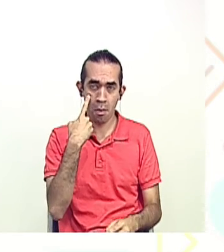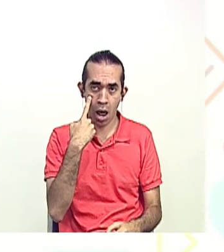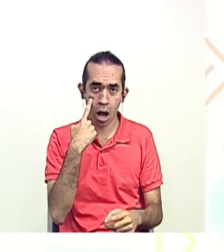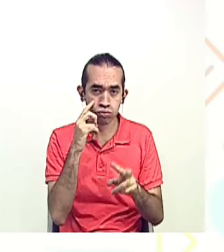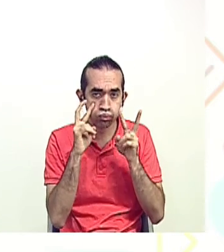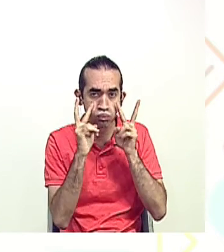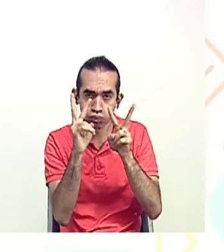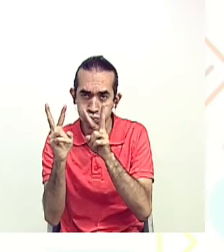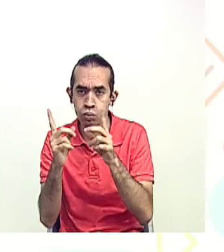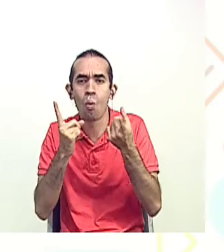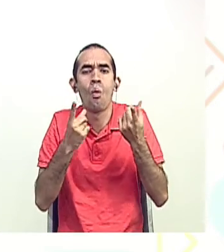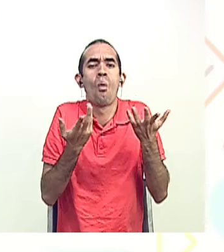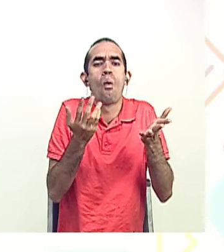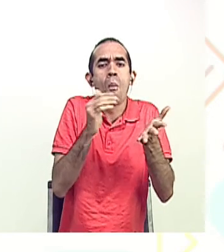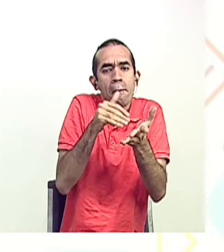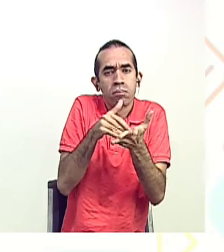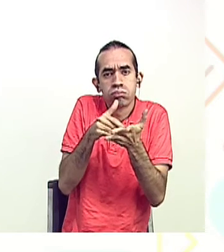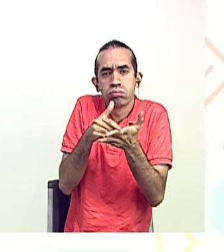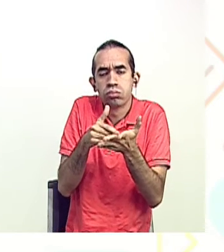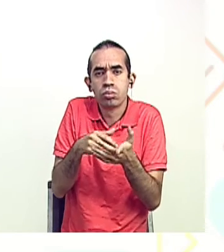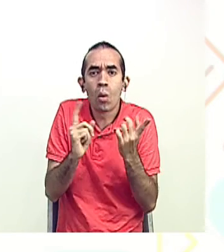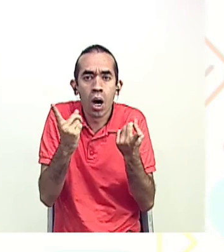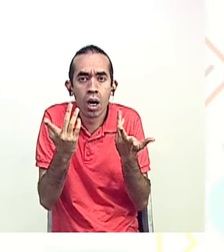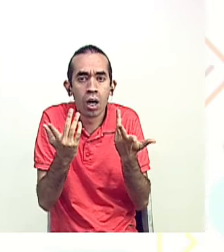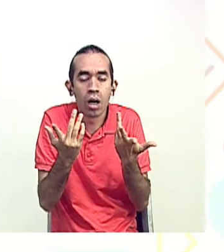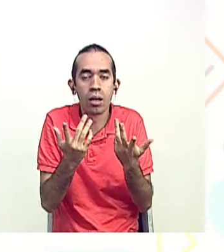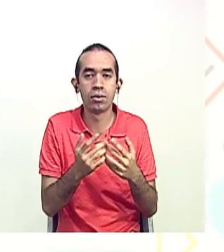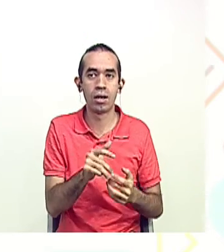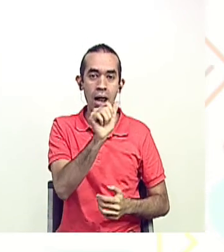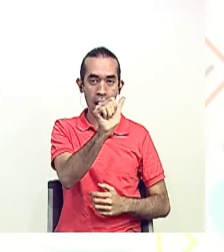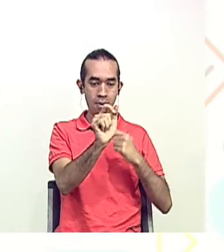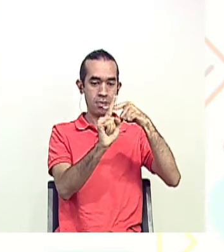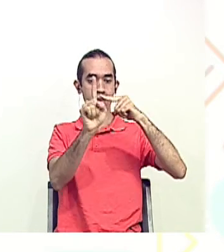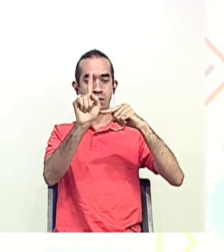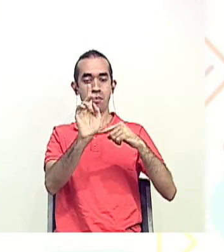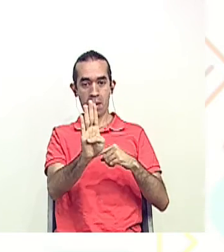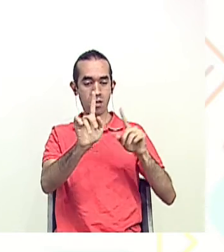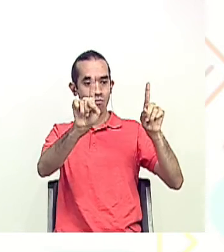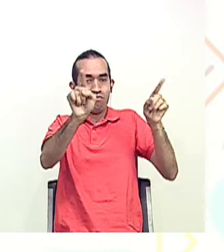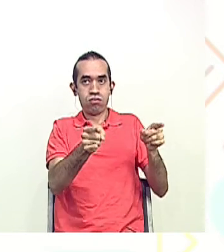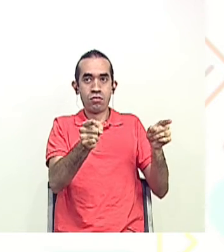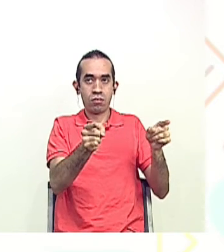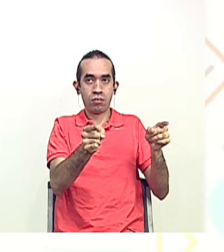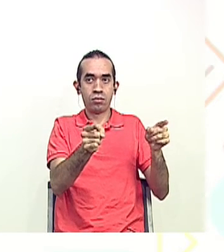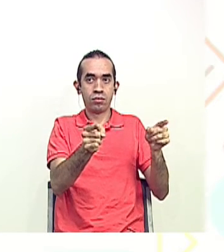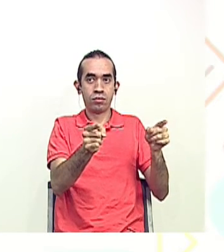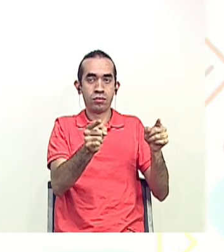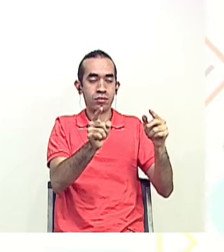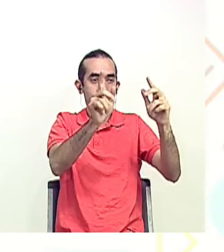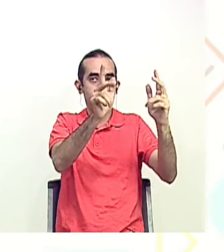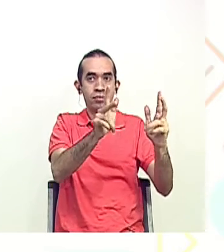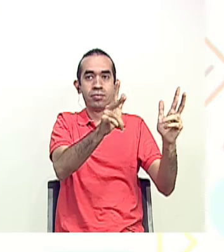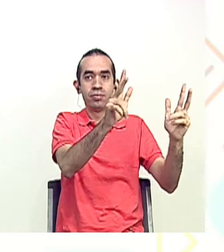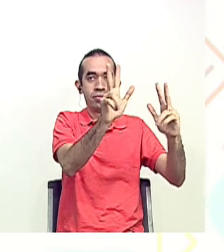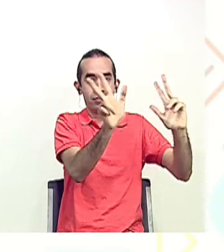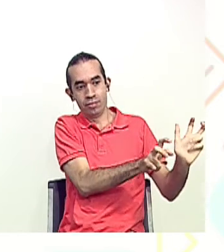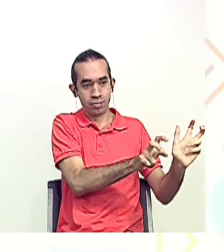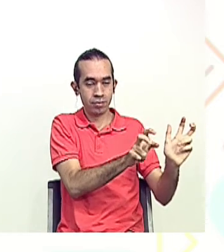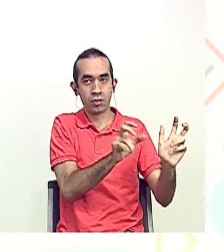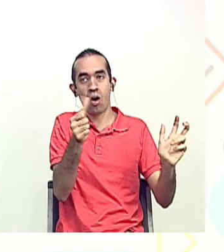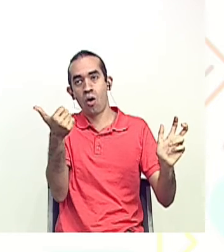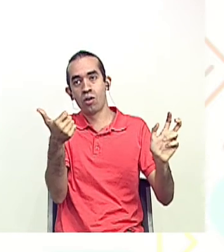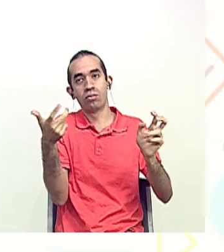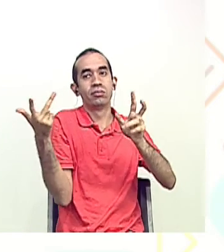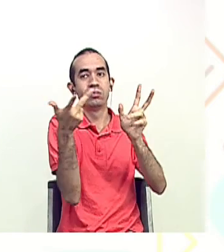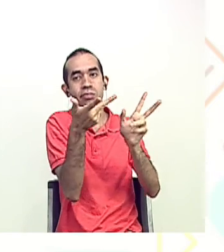se repite? Se repite el A más B. Y en el otro lo que va adelante de ellos, que